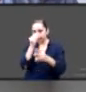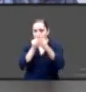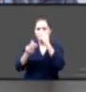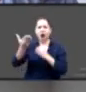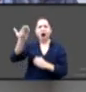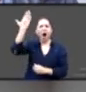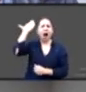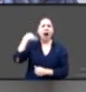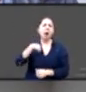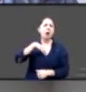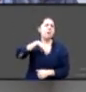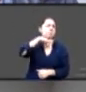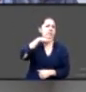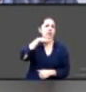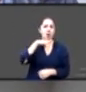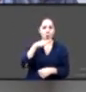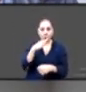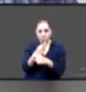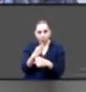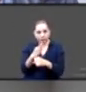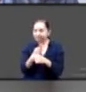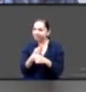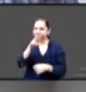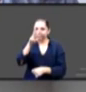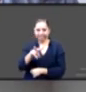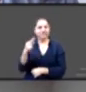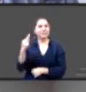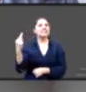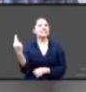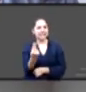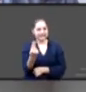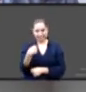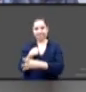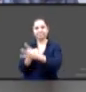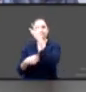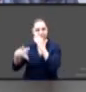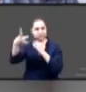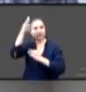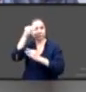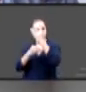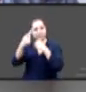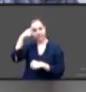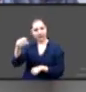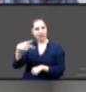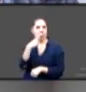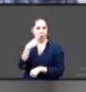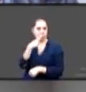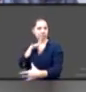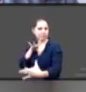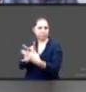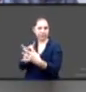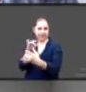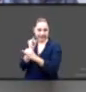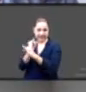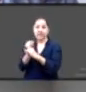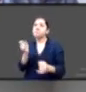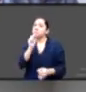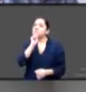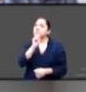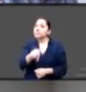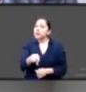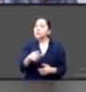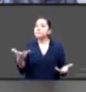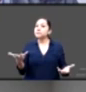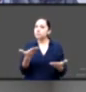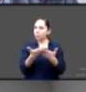una realidad. Pero esto también ha permitido que nosotros nos demos cuenta de que se ha aumentado el acceso al Internet. Y cuando hablo del acceso al